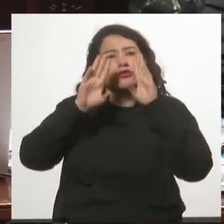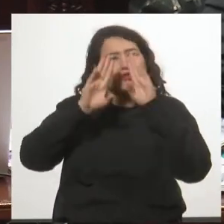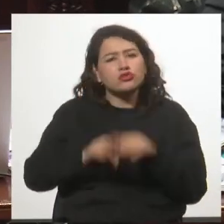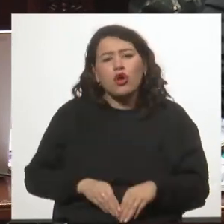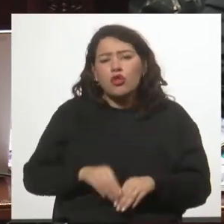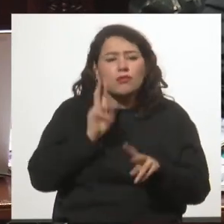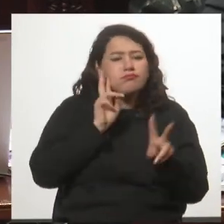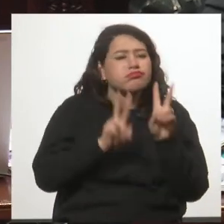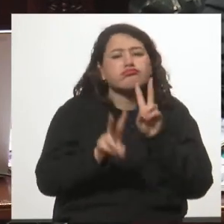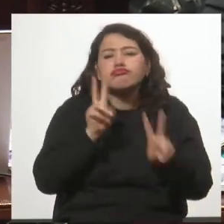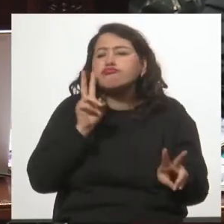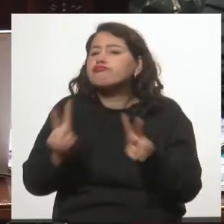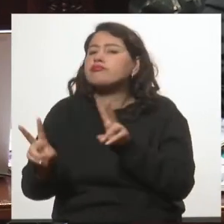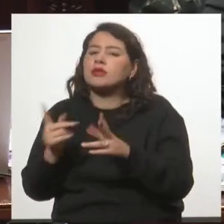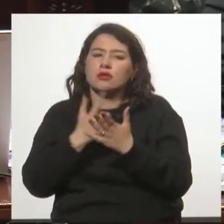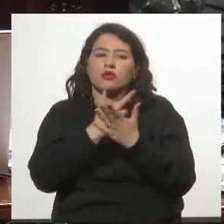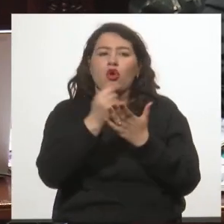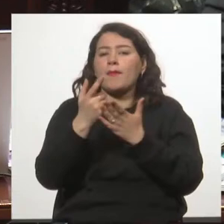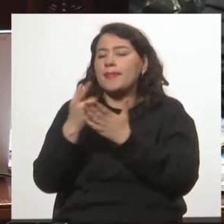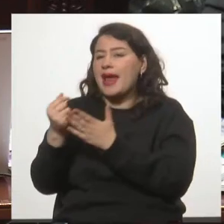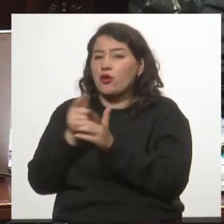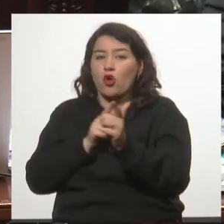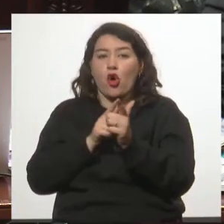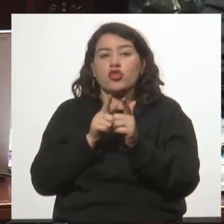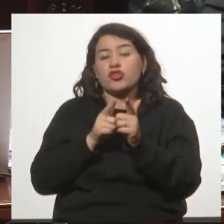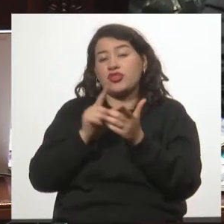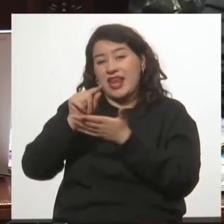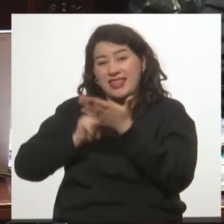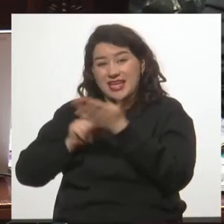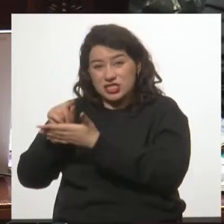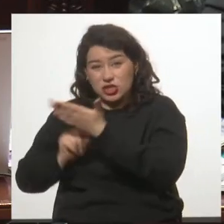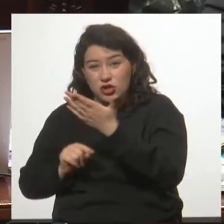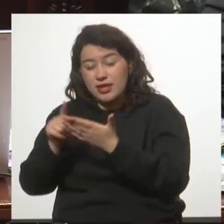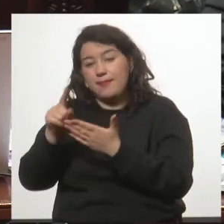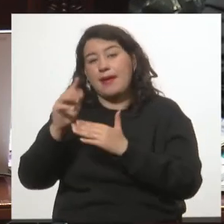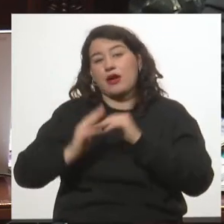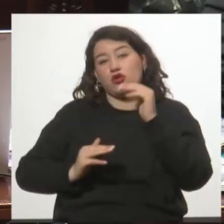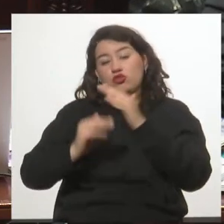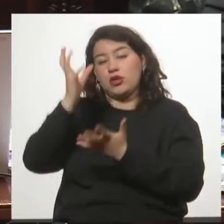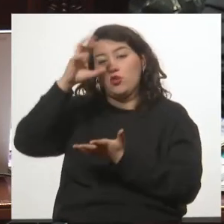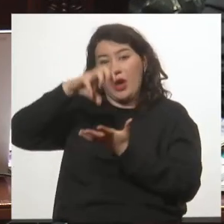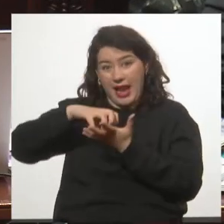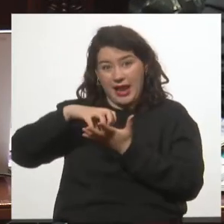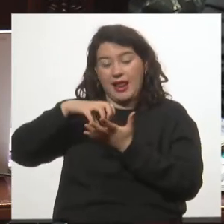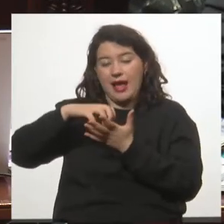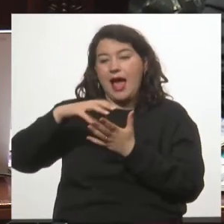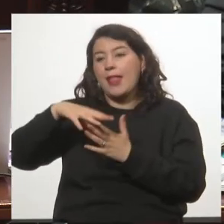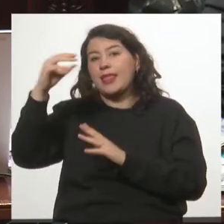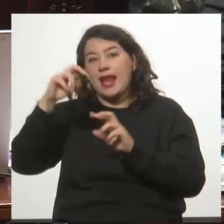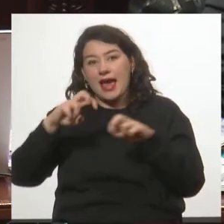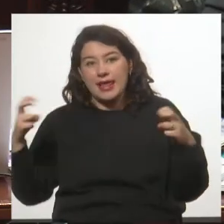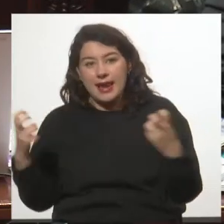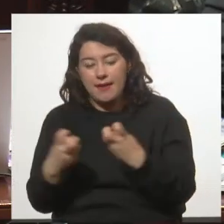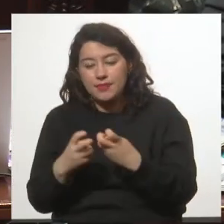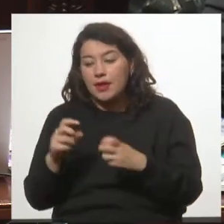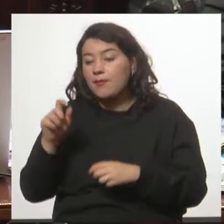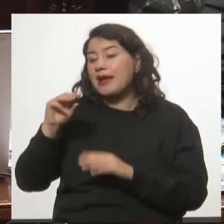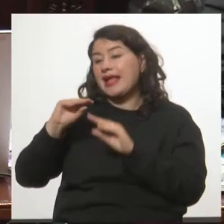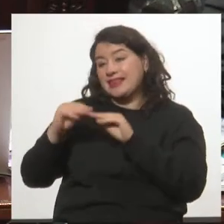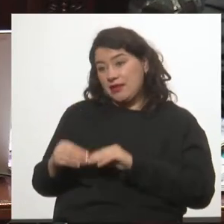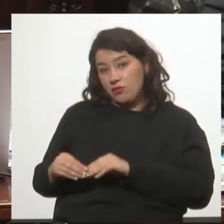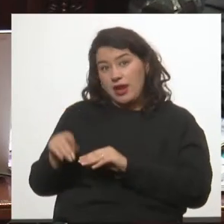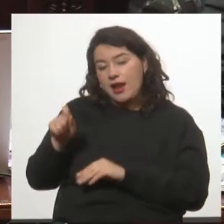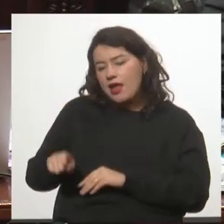y contrataciones realizadas por ante él en el marco de la construcción del complejo en el entendido del tribunal la